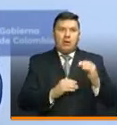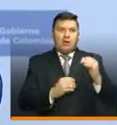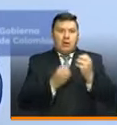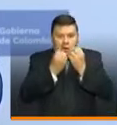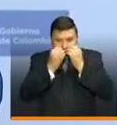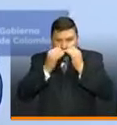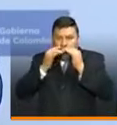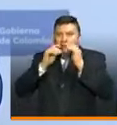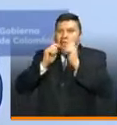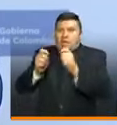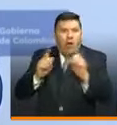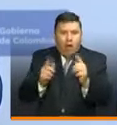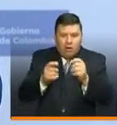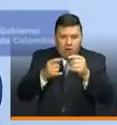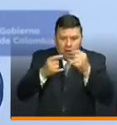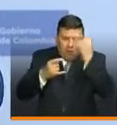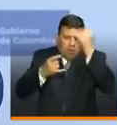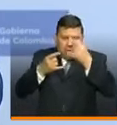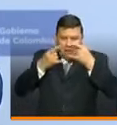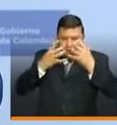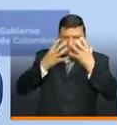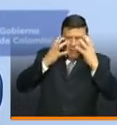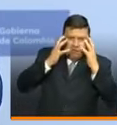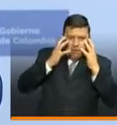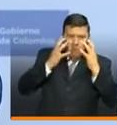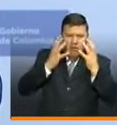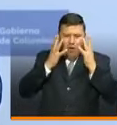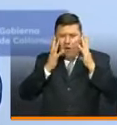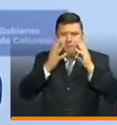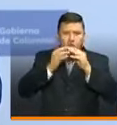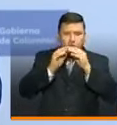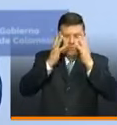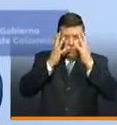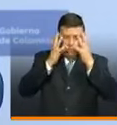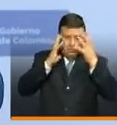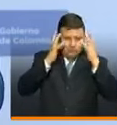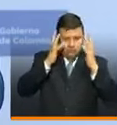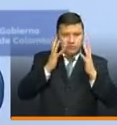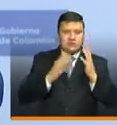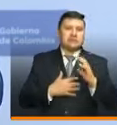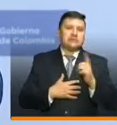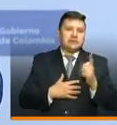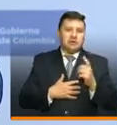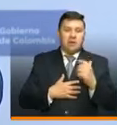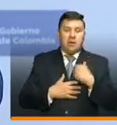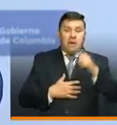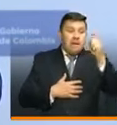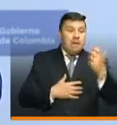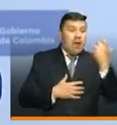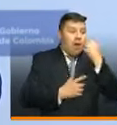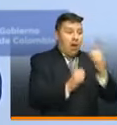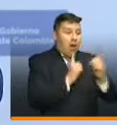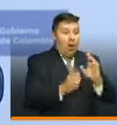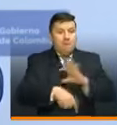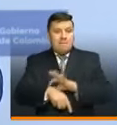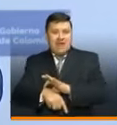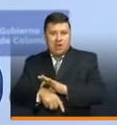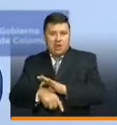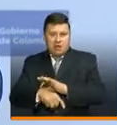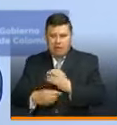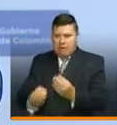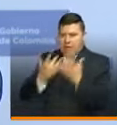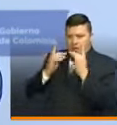contagio. Segundo, ergonomía. En muchos casos estamos hablando, ya sean pacientes, ya sea personal médico, ya